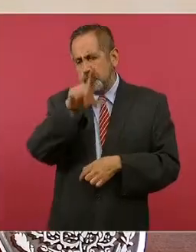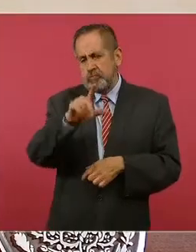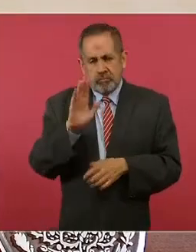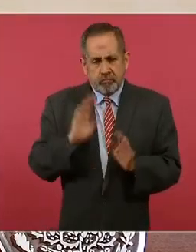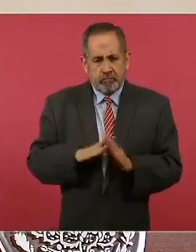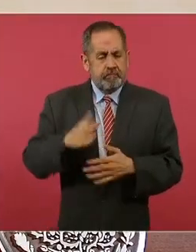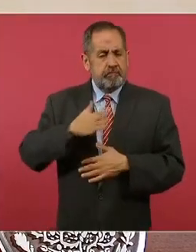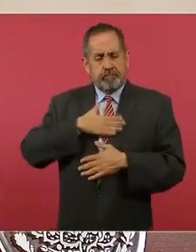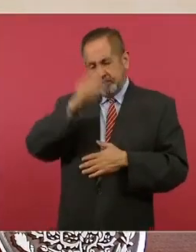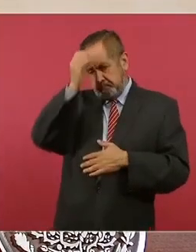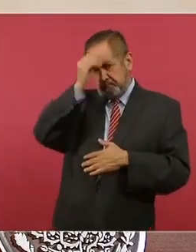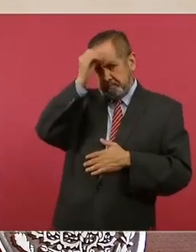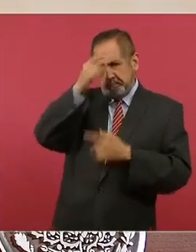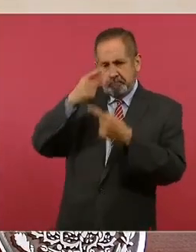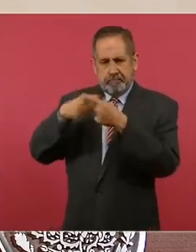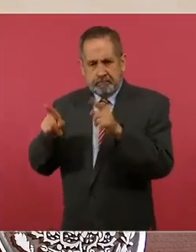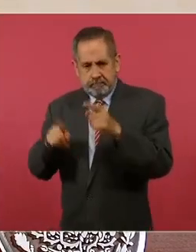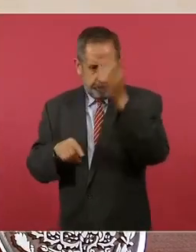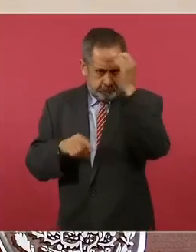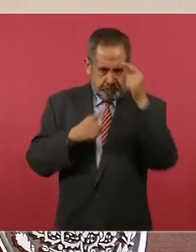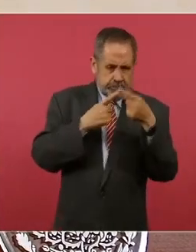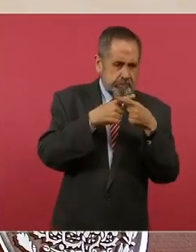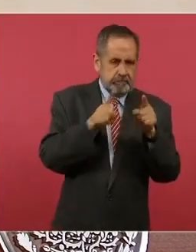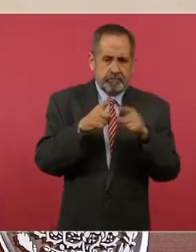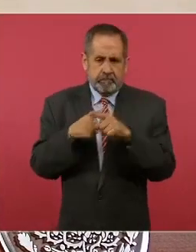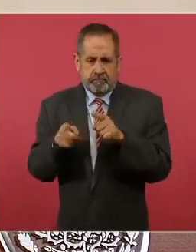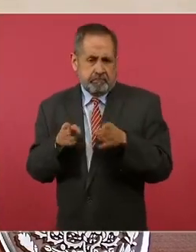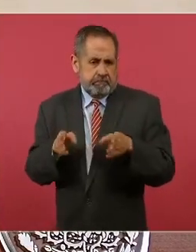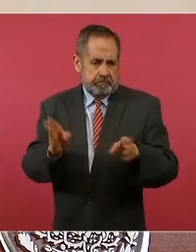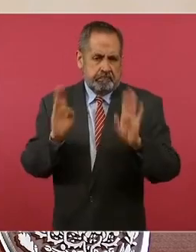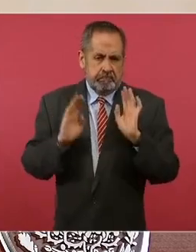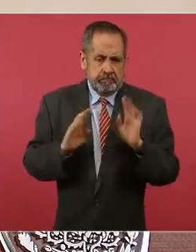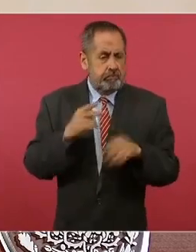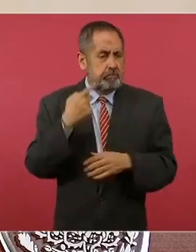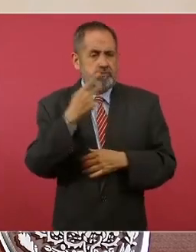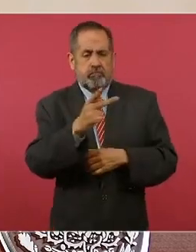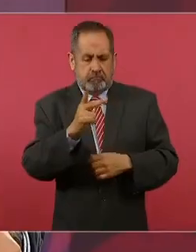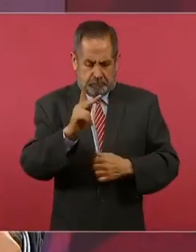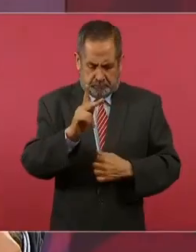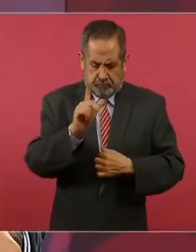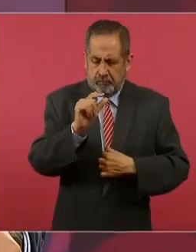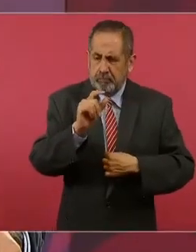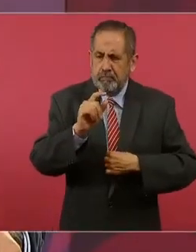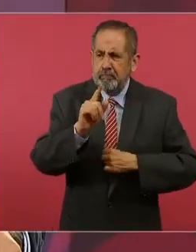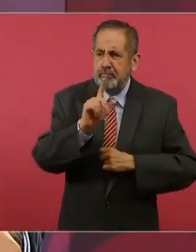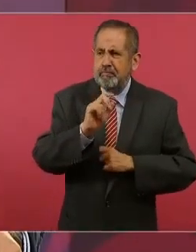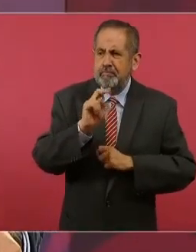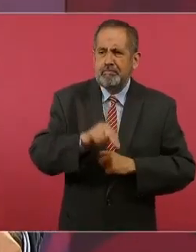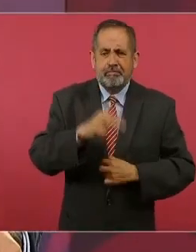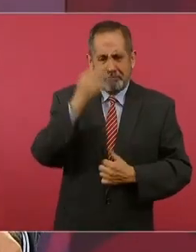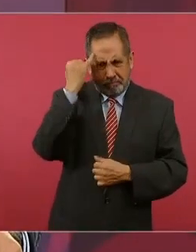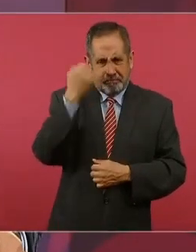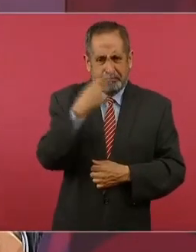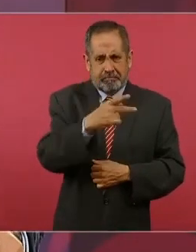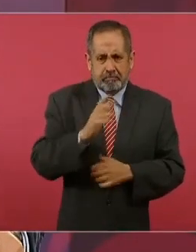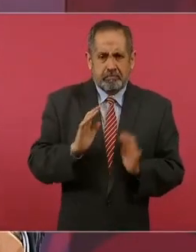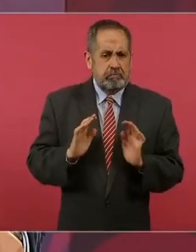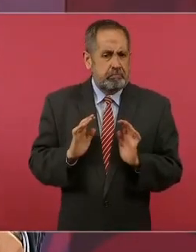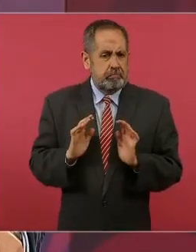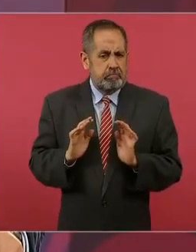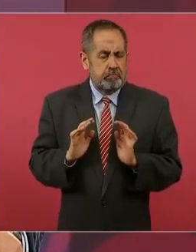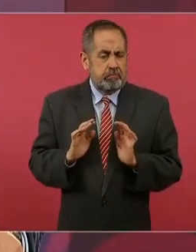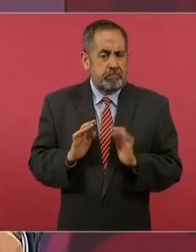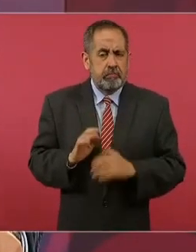Son opiniones, cada quien tiene sus estrategias y lo que